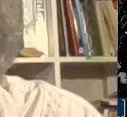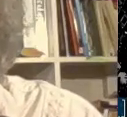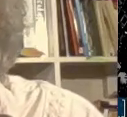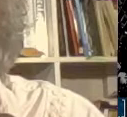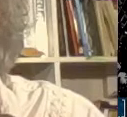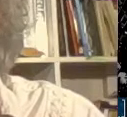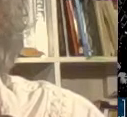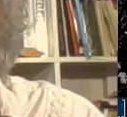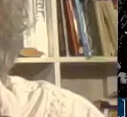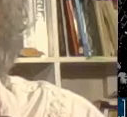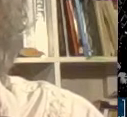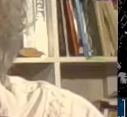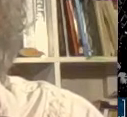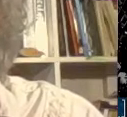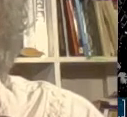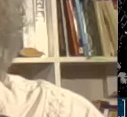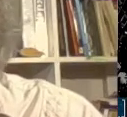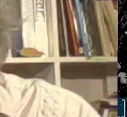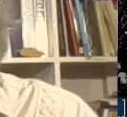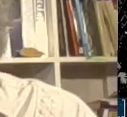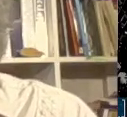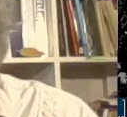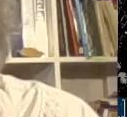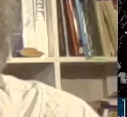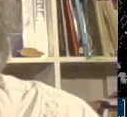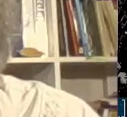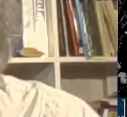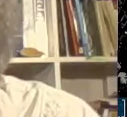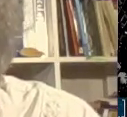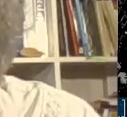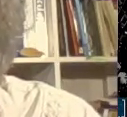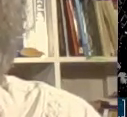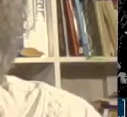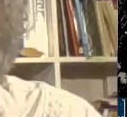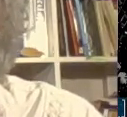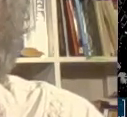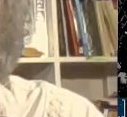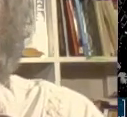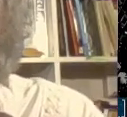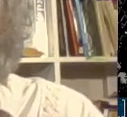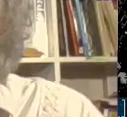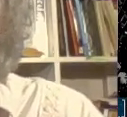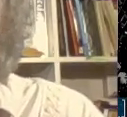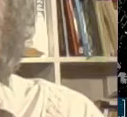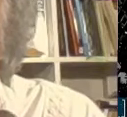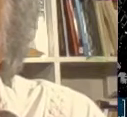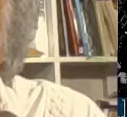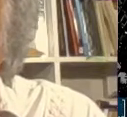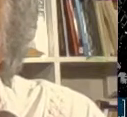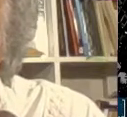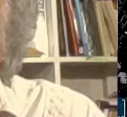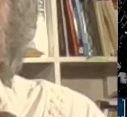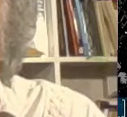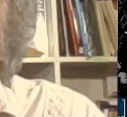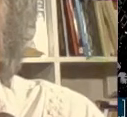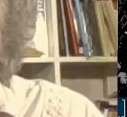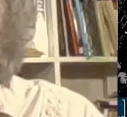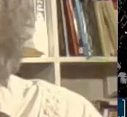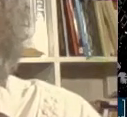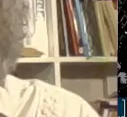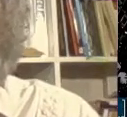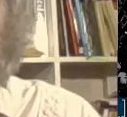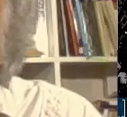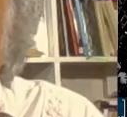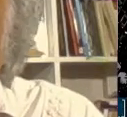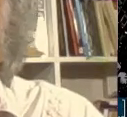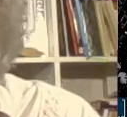Bien, entonces sin mayor preámbulo vamos a ir a la conferencia del doctor Gatell. Eh, a veces es muy